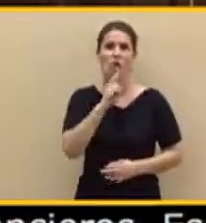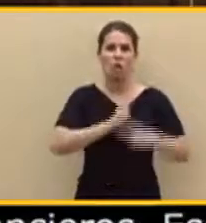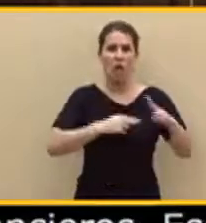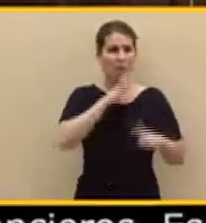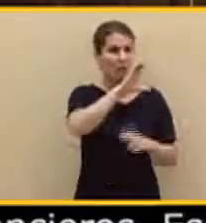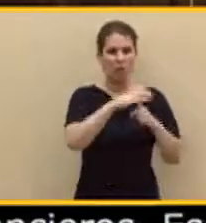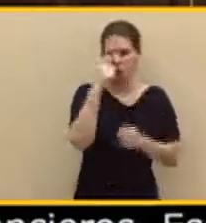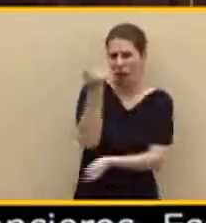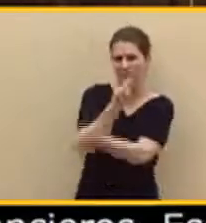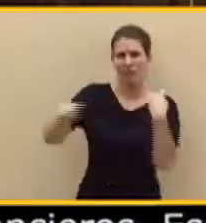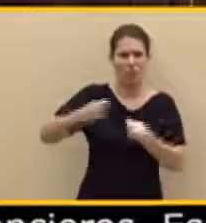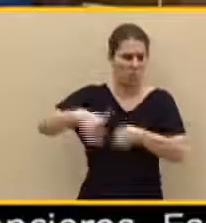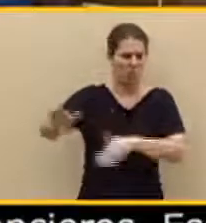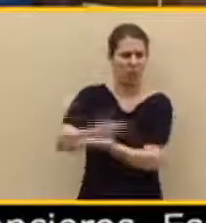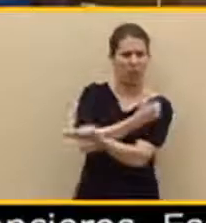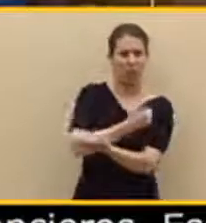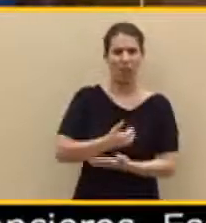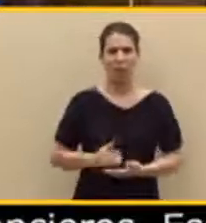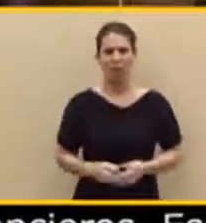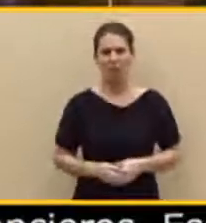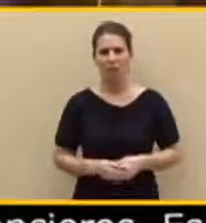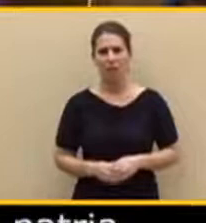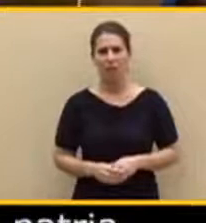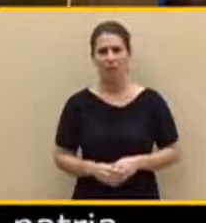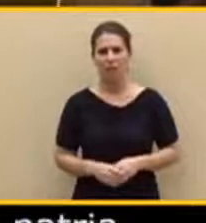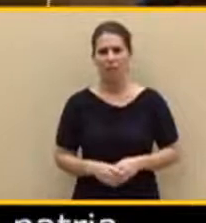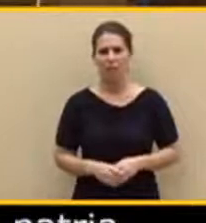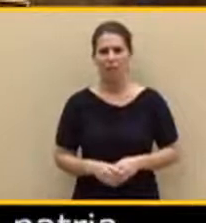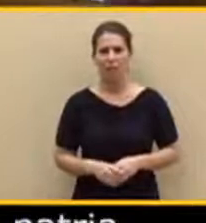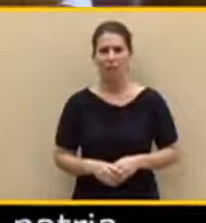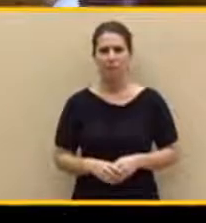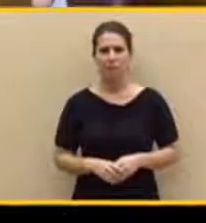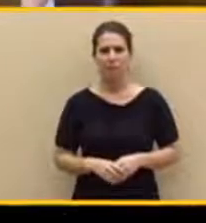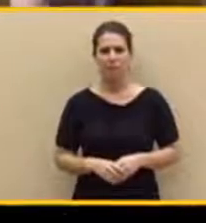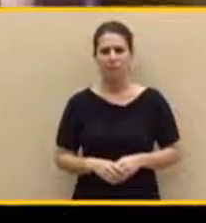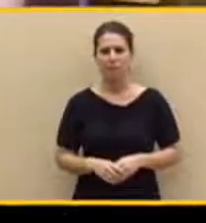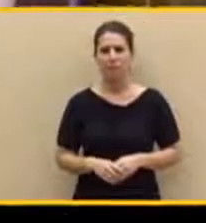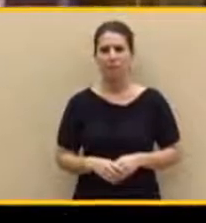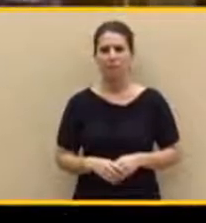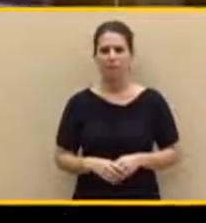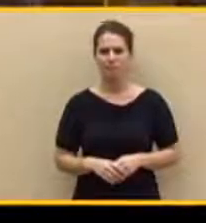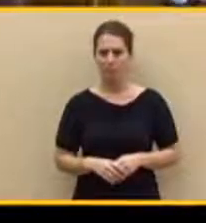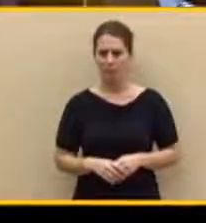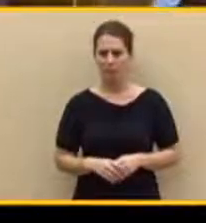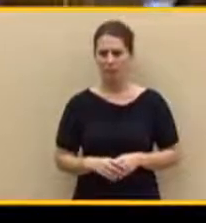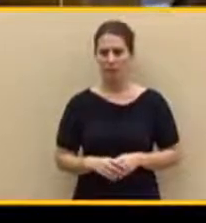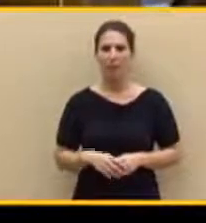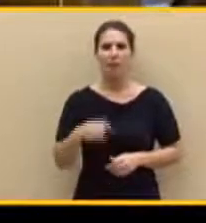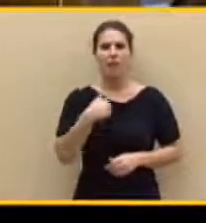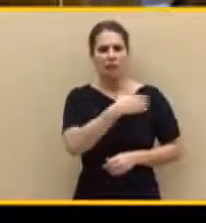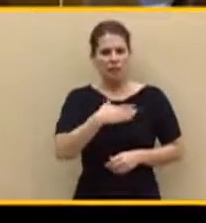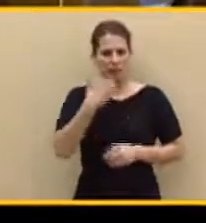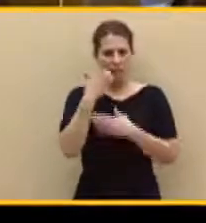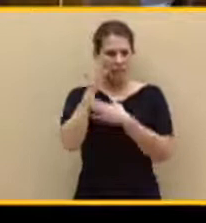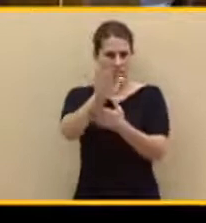Y Les voy a poner un ejemplo. Uno de los ejemplos